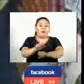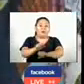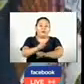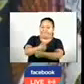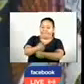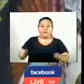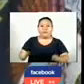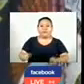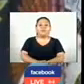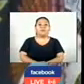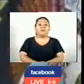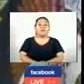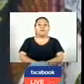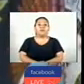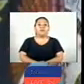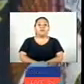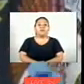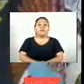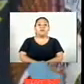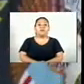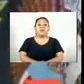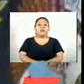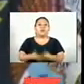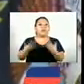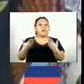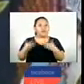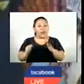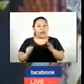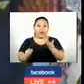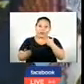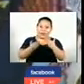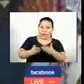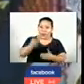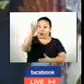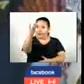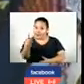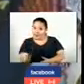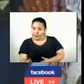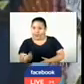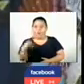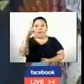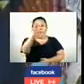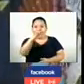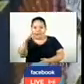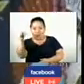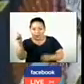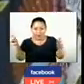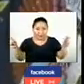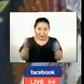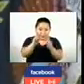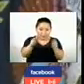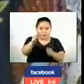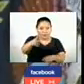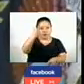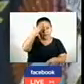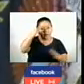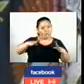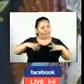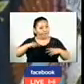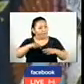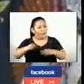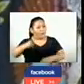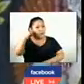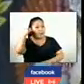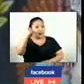cuando establecemos un feriado nacional hace una declaración importante los feriados nacionales son algo importante